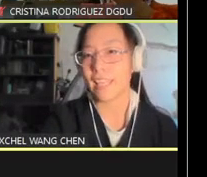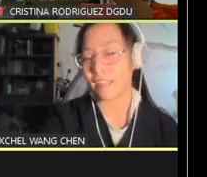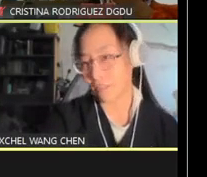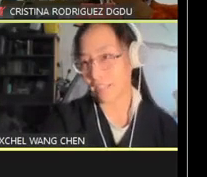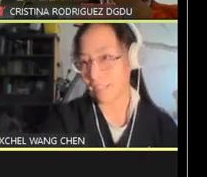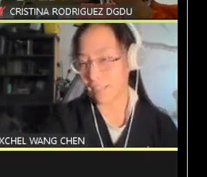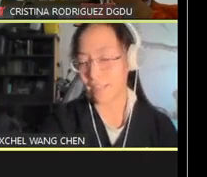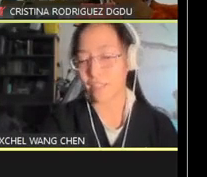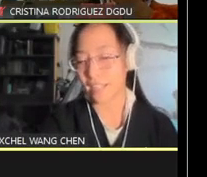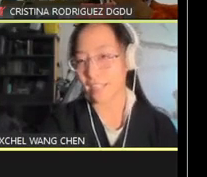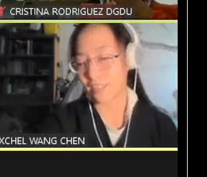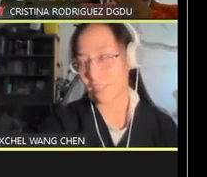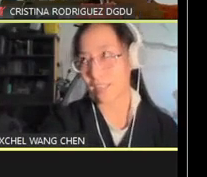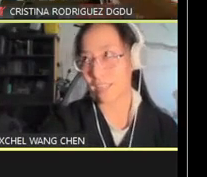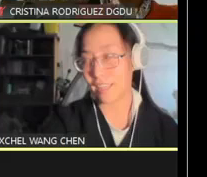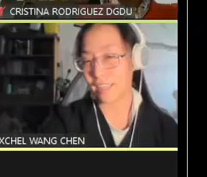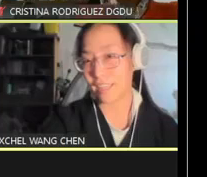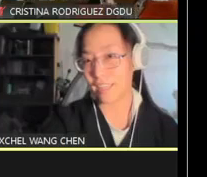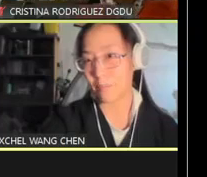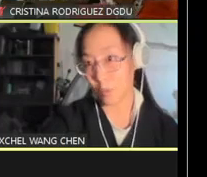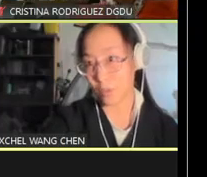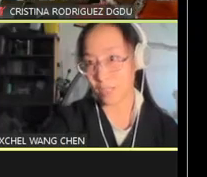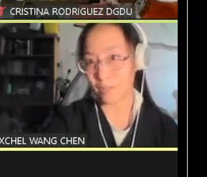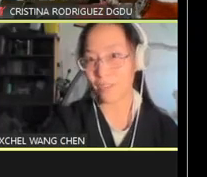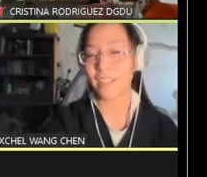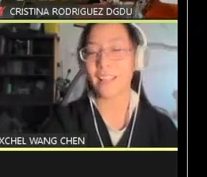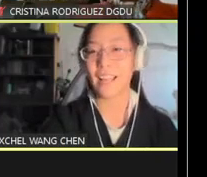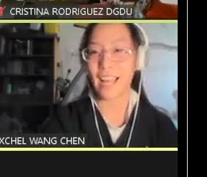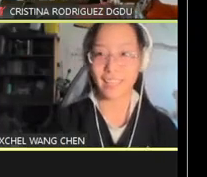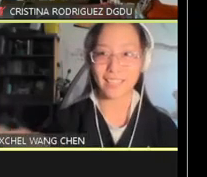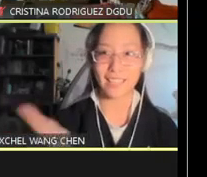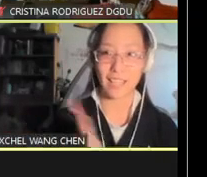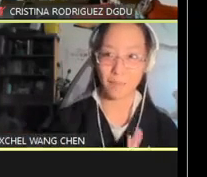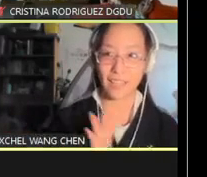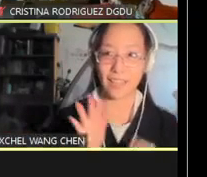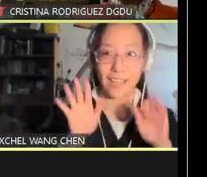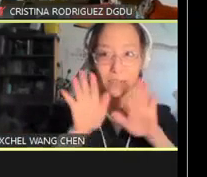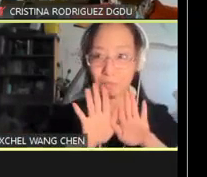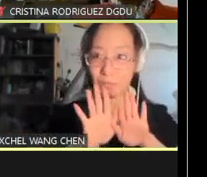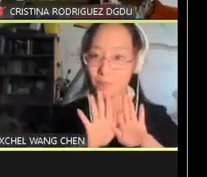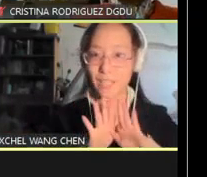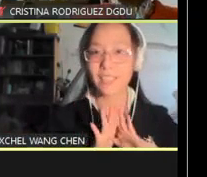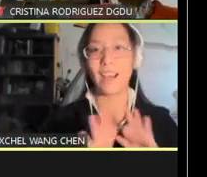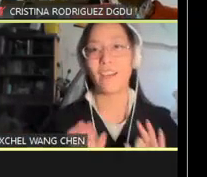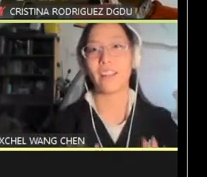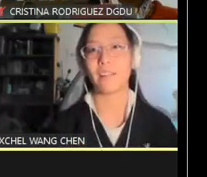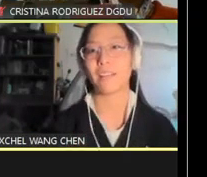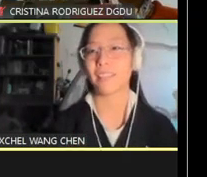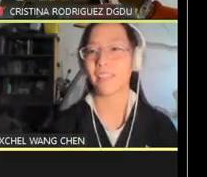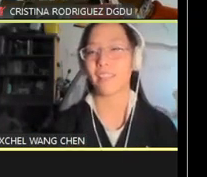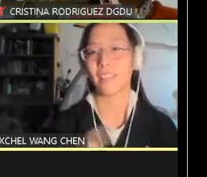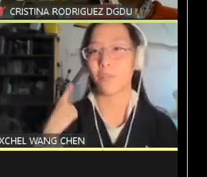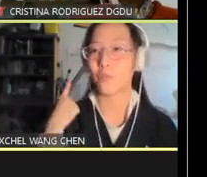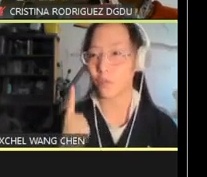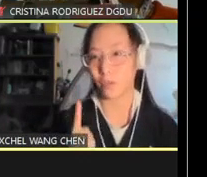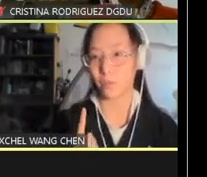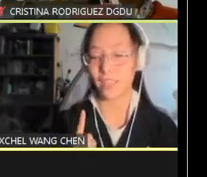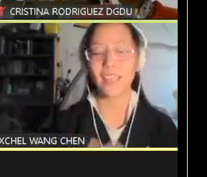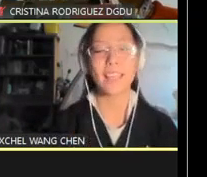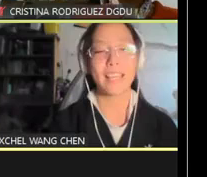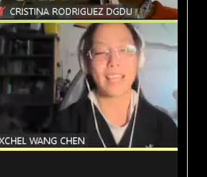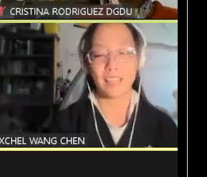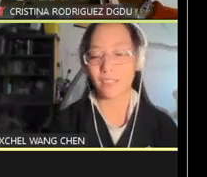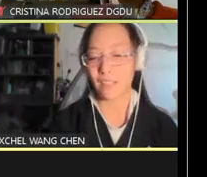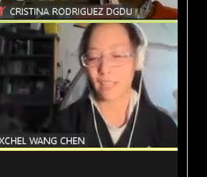Y los ejercicios de propiocepción, antes era de manera con los dos pies, ahora va a ser de un solo